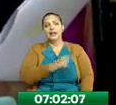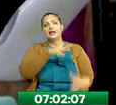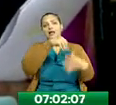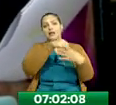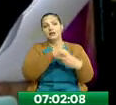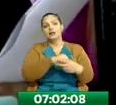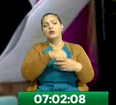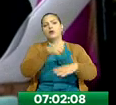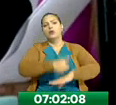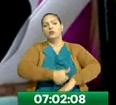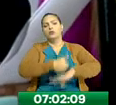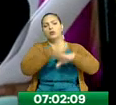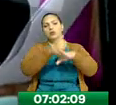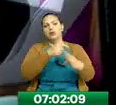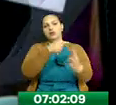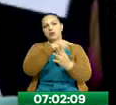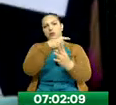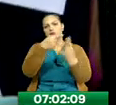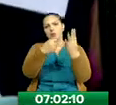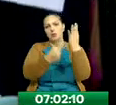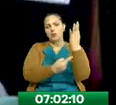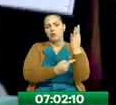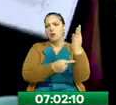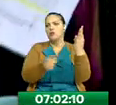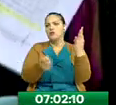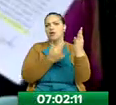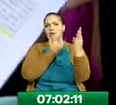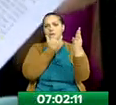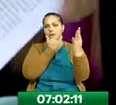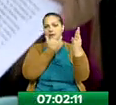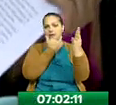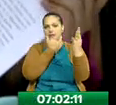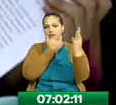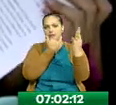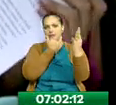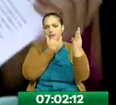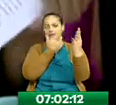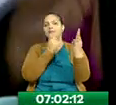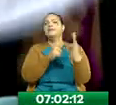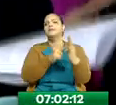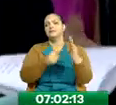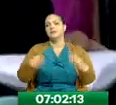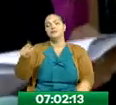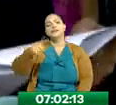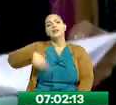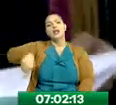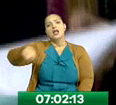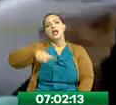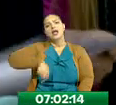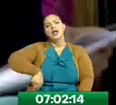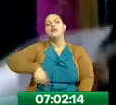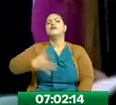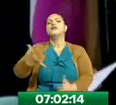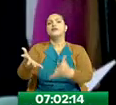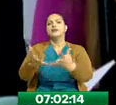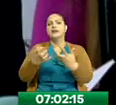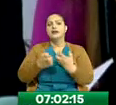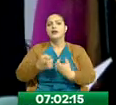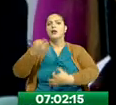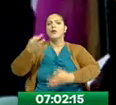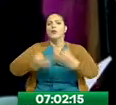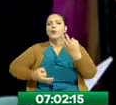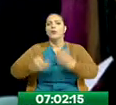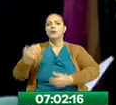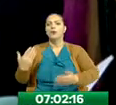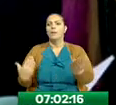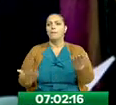Participación Ciudadana y Control Social. Esto demuestra claramente que la bancada de Creo presentó un juicio político